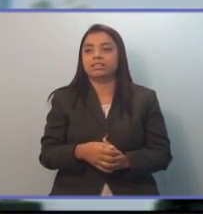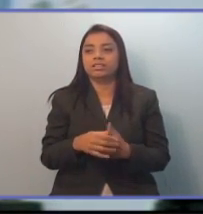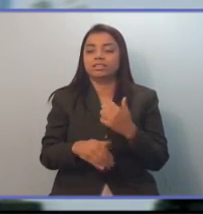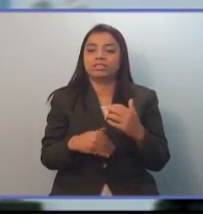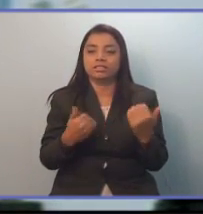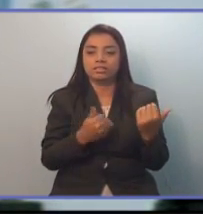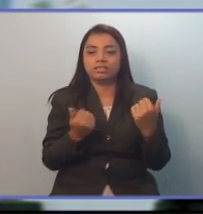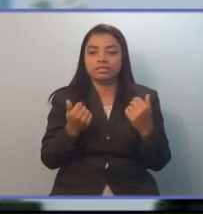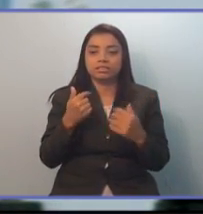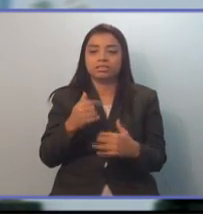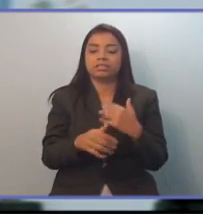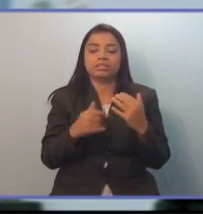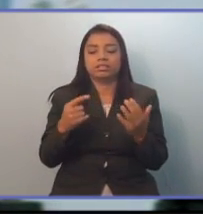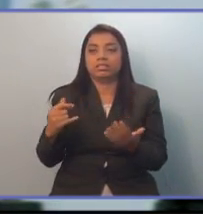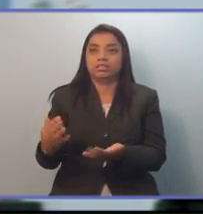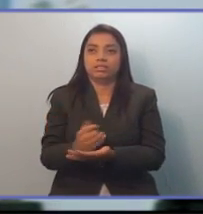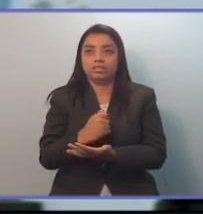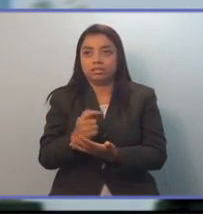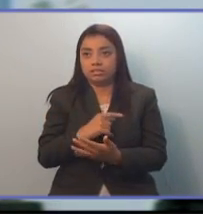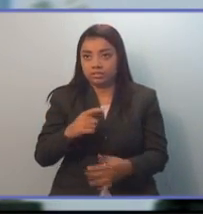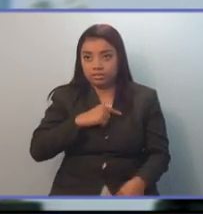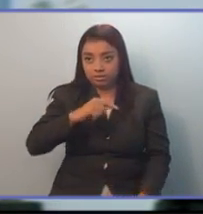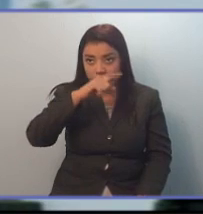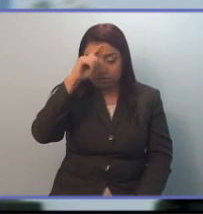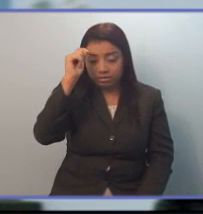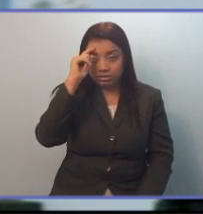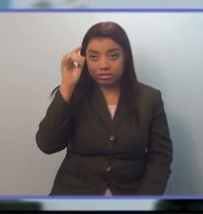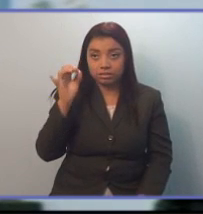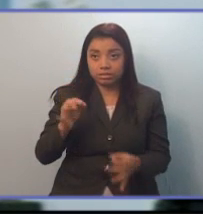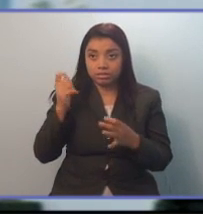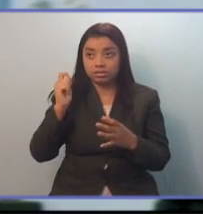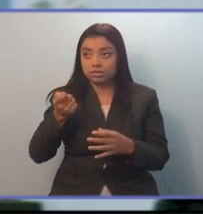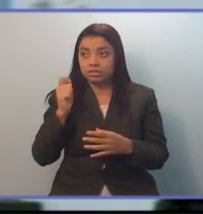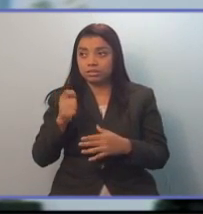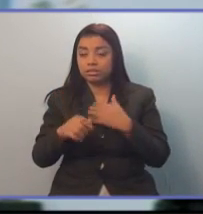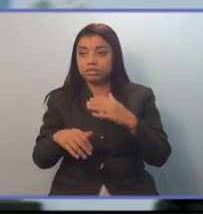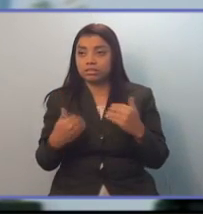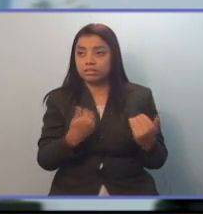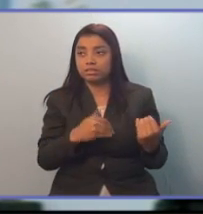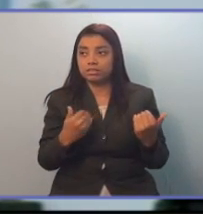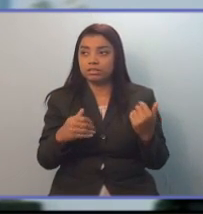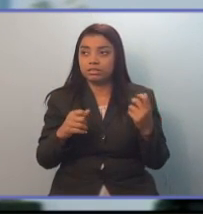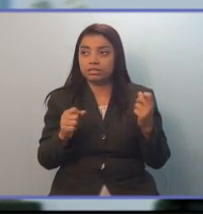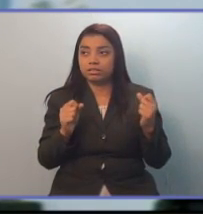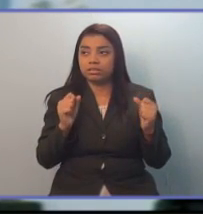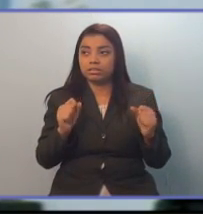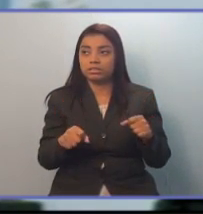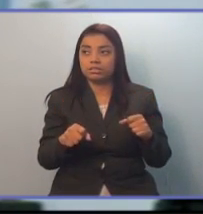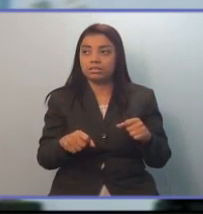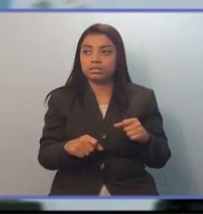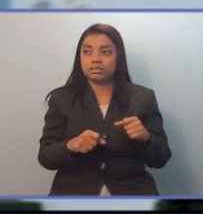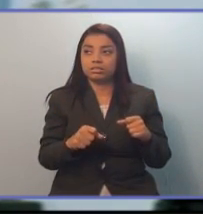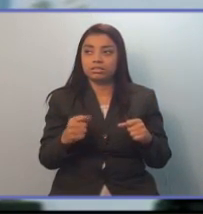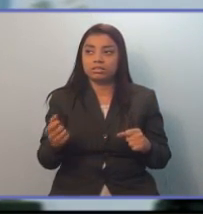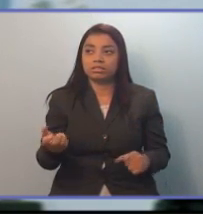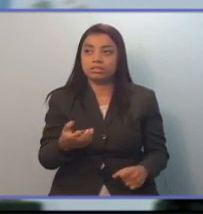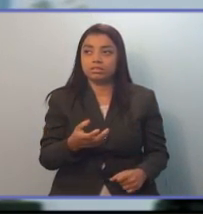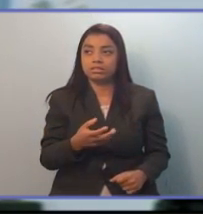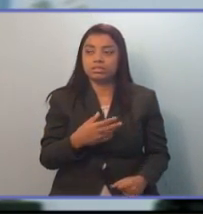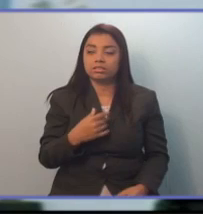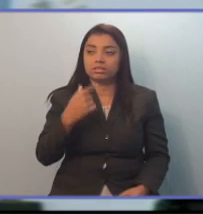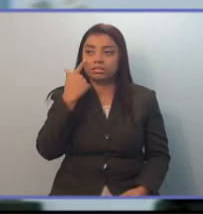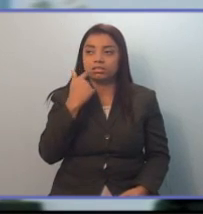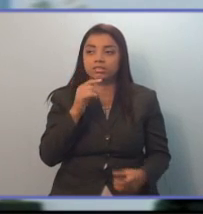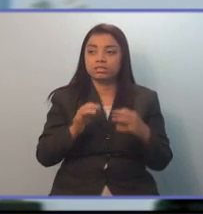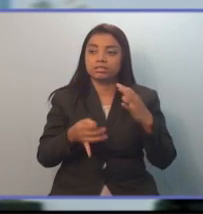redistribución de la carga laboral o para la creación de más tribunales. Por ahí se pretendía que algunos tribunales